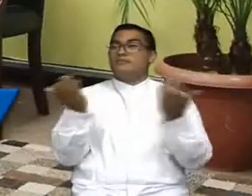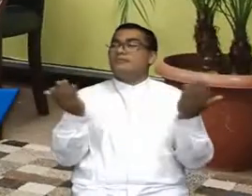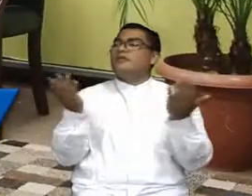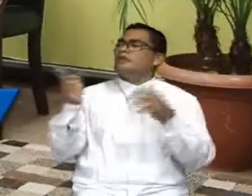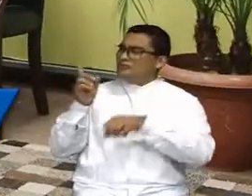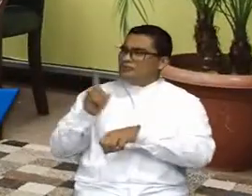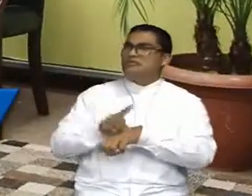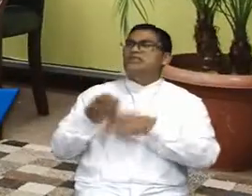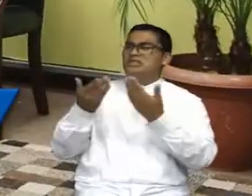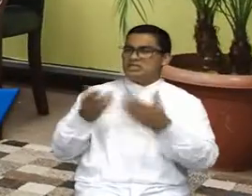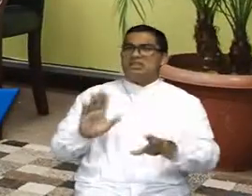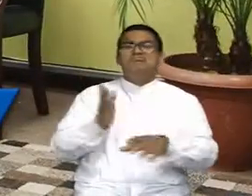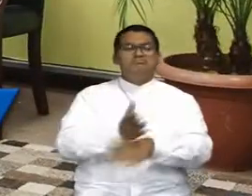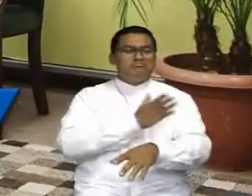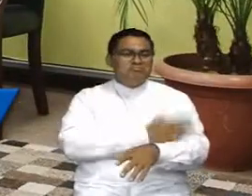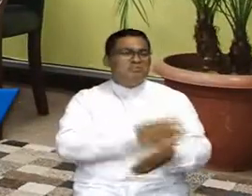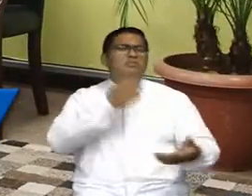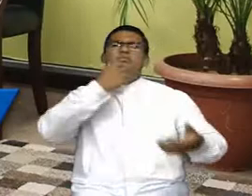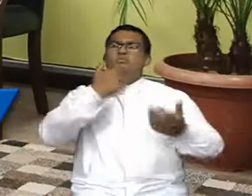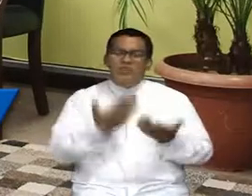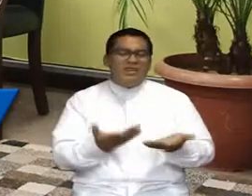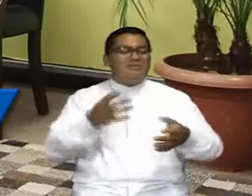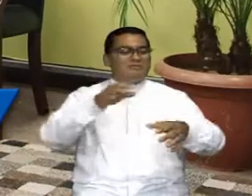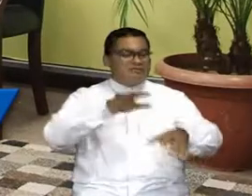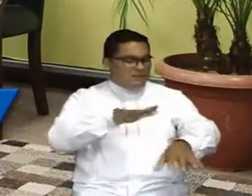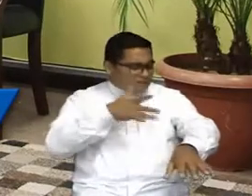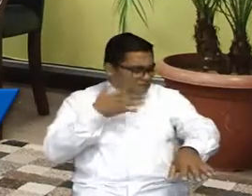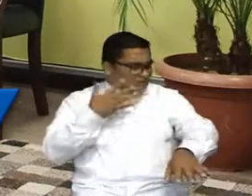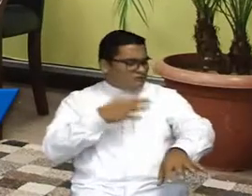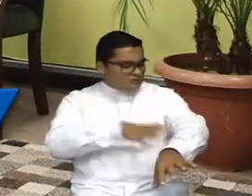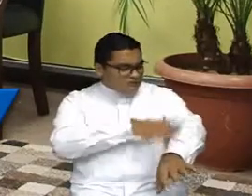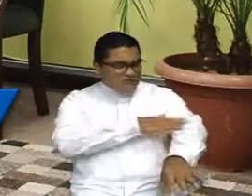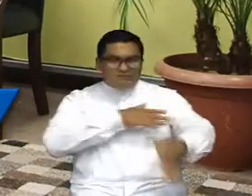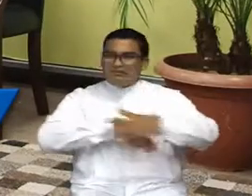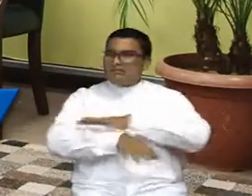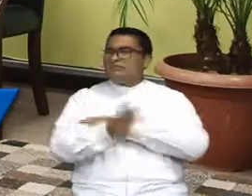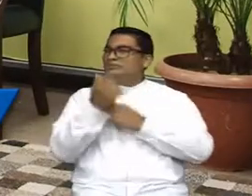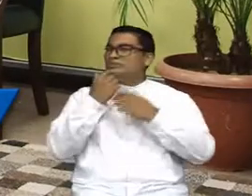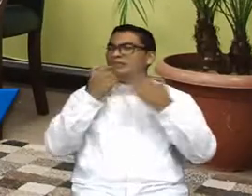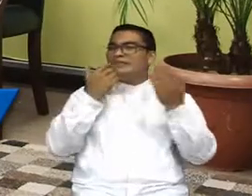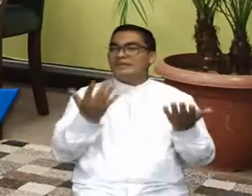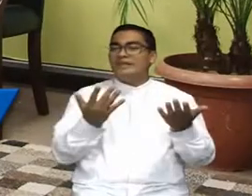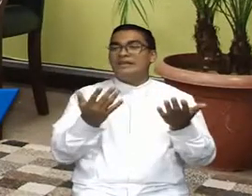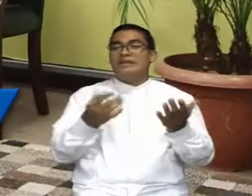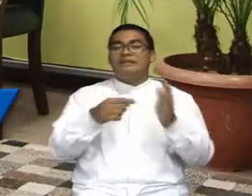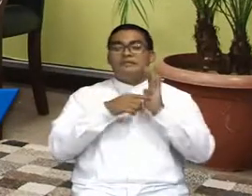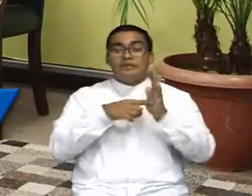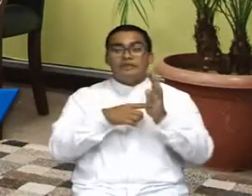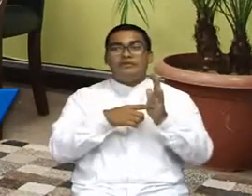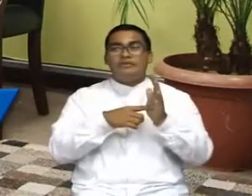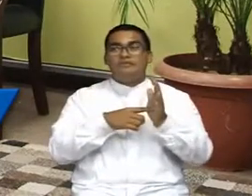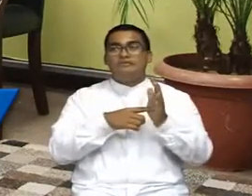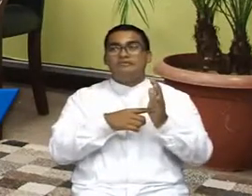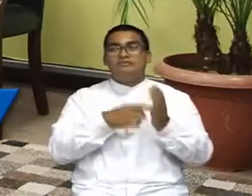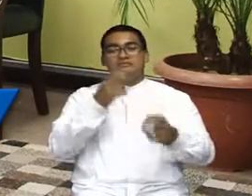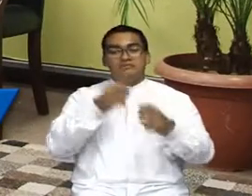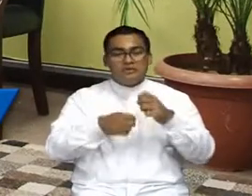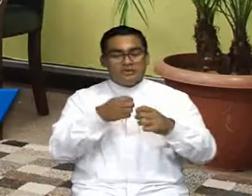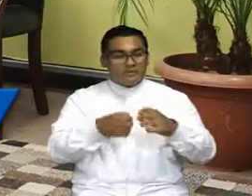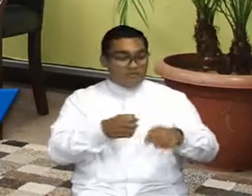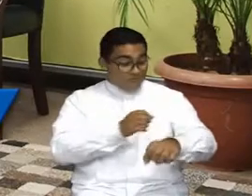habló del origen, pues, de las manchas, que siempre tiene que haber algo. No es porque aparezcan y desaparezcan porque ya